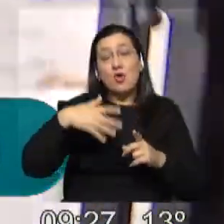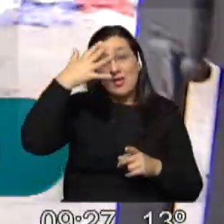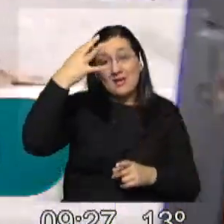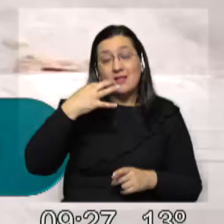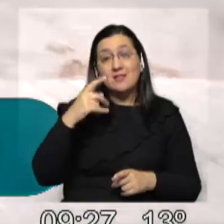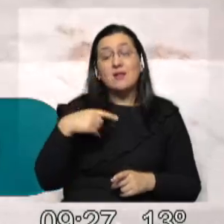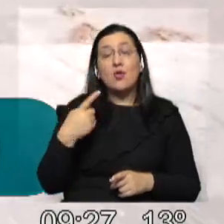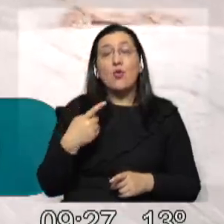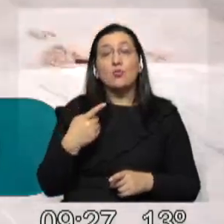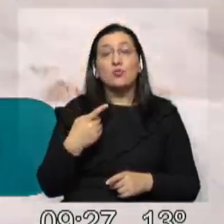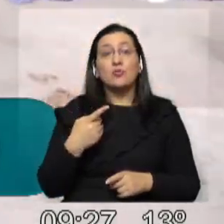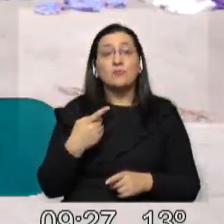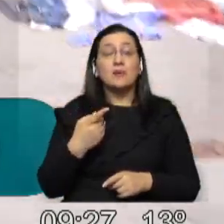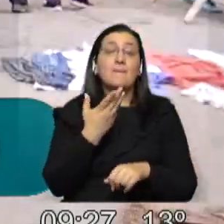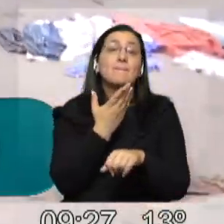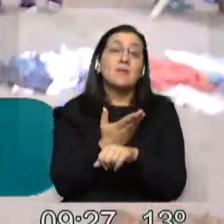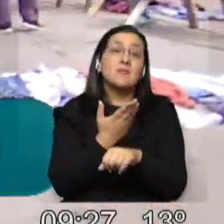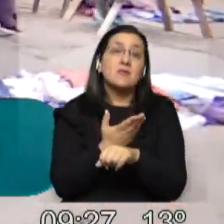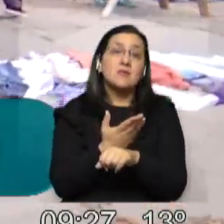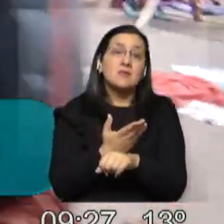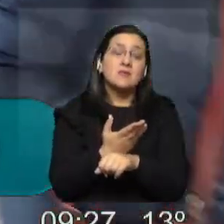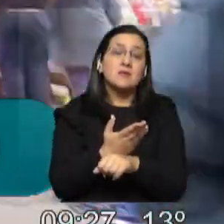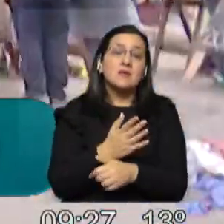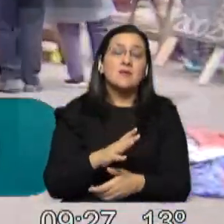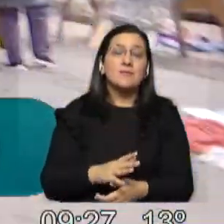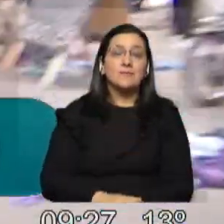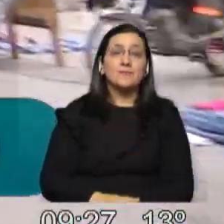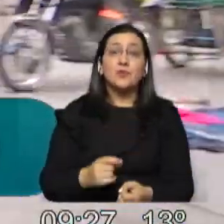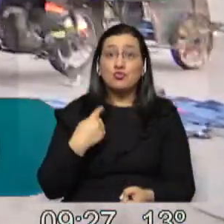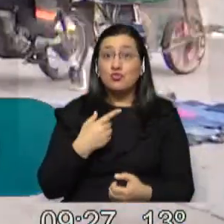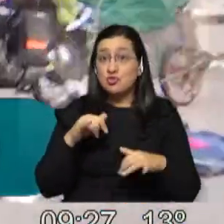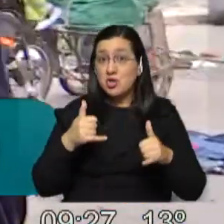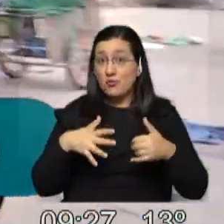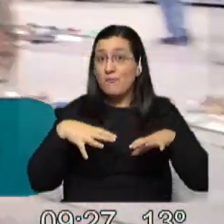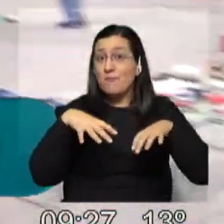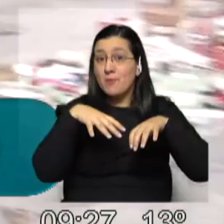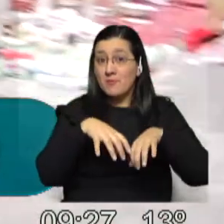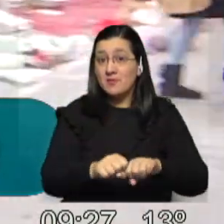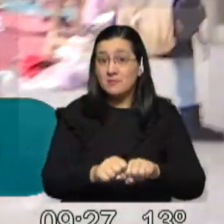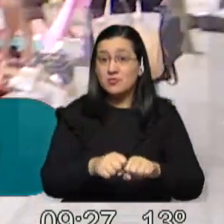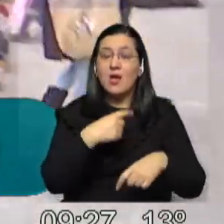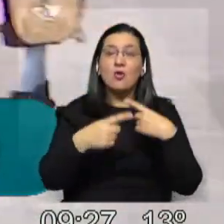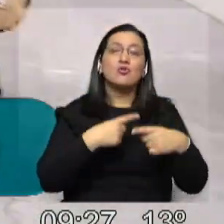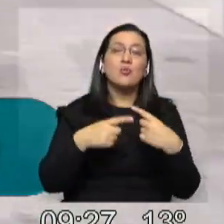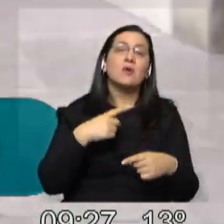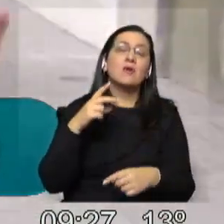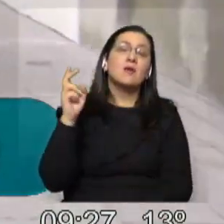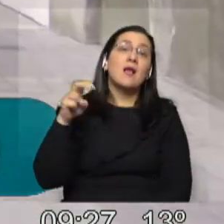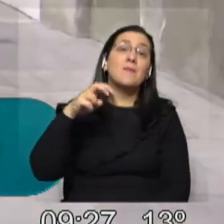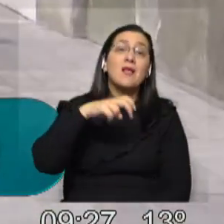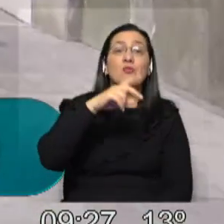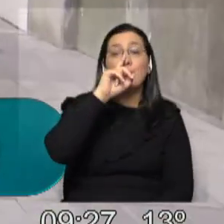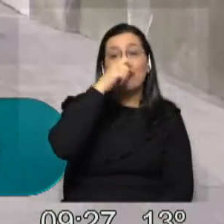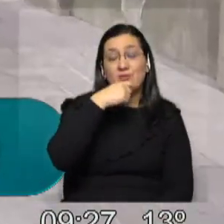motivo para venir y para recorrer el barrio. Nosotros nos comprometemos, Fito, a propósito de la consigna de hoy, a seguir caminando a Montevideo, por